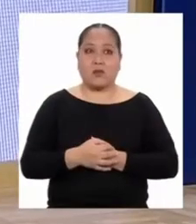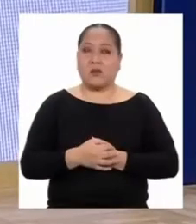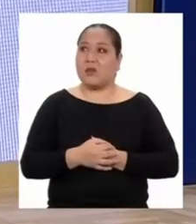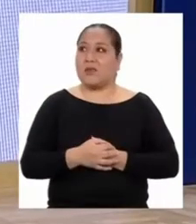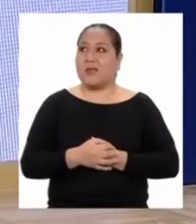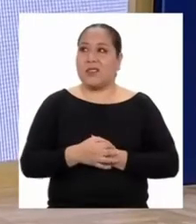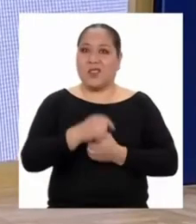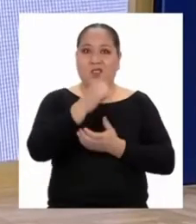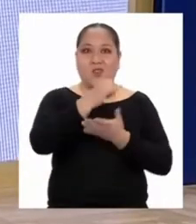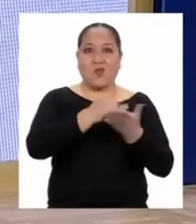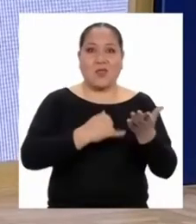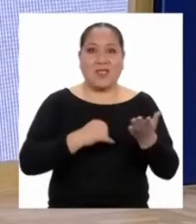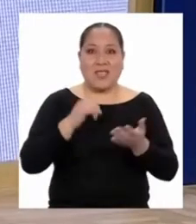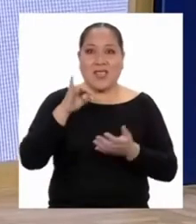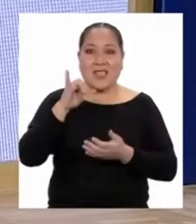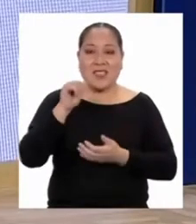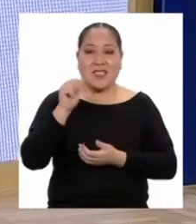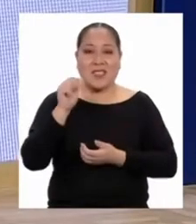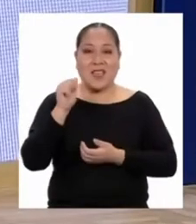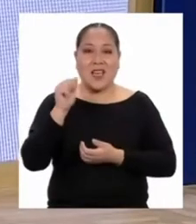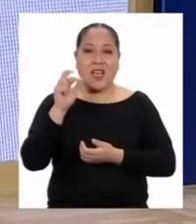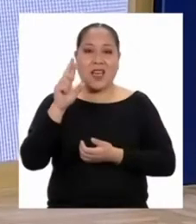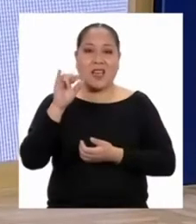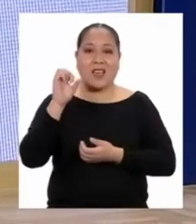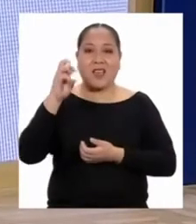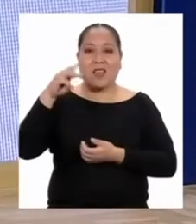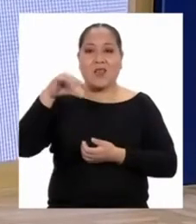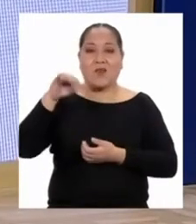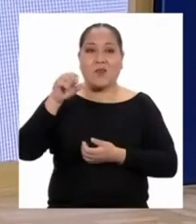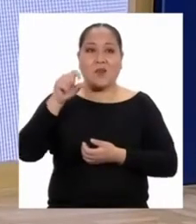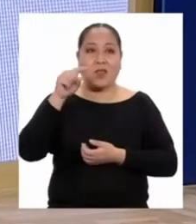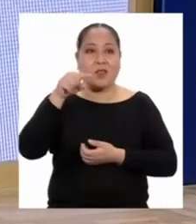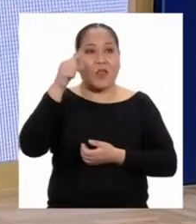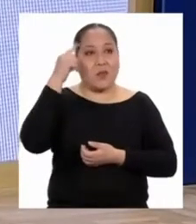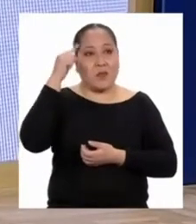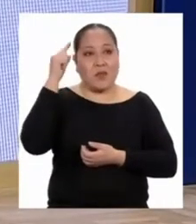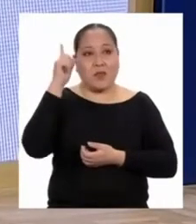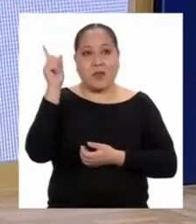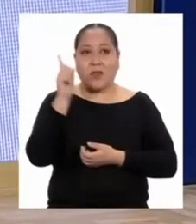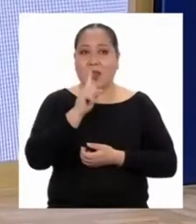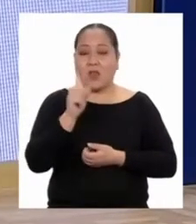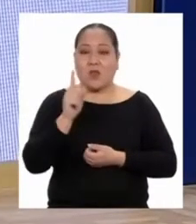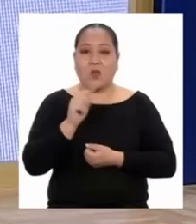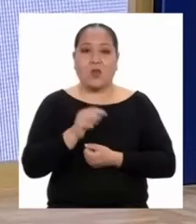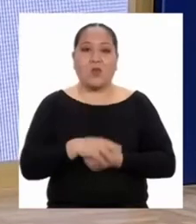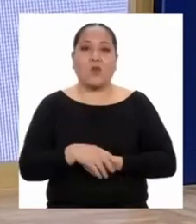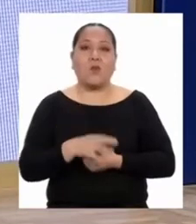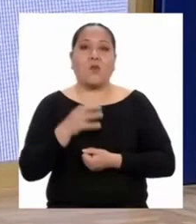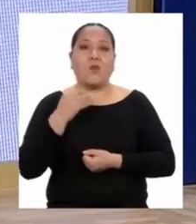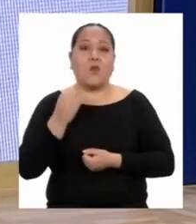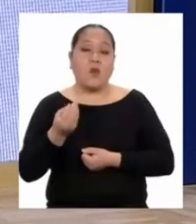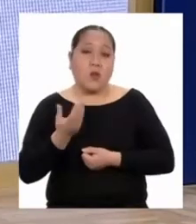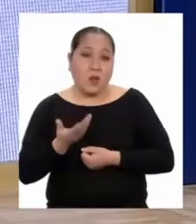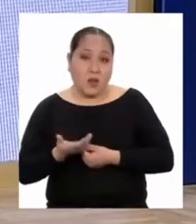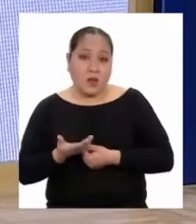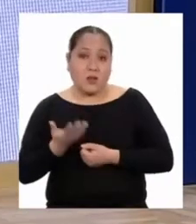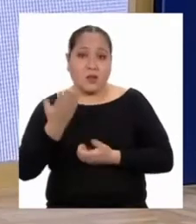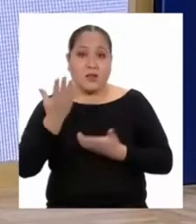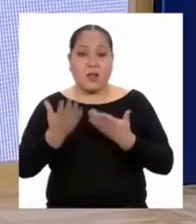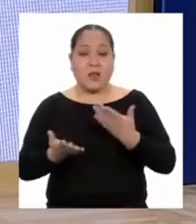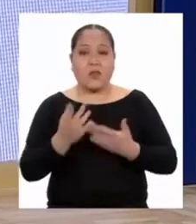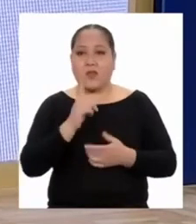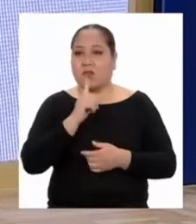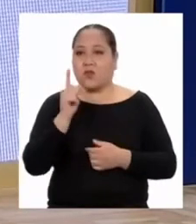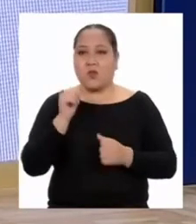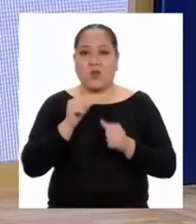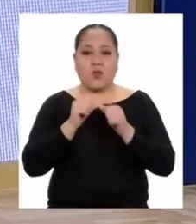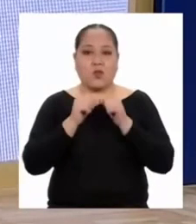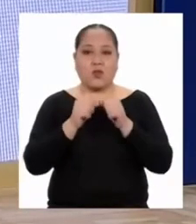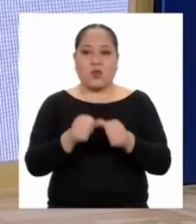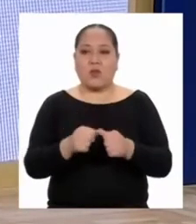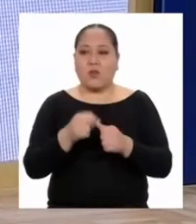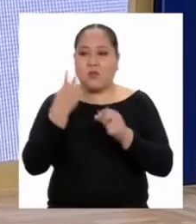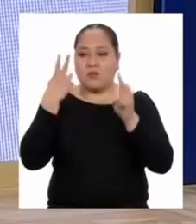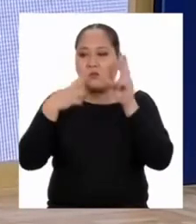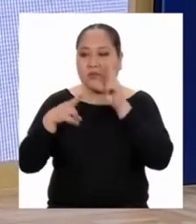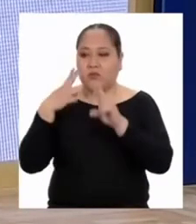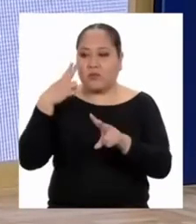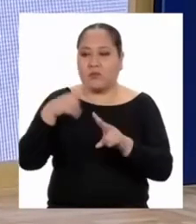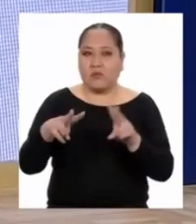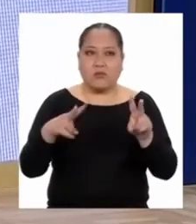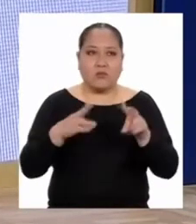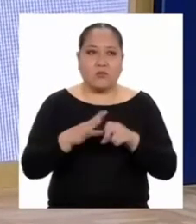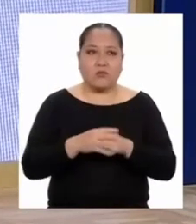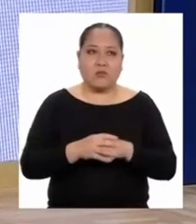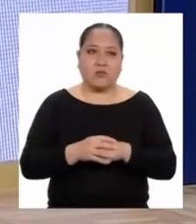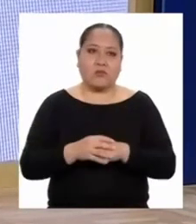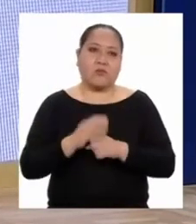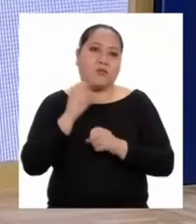Es un mensaje de Yaremis. Ella piensa que no, porque si así fuera, no seguiríamos viendo situaciones como la